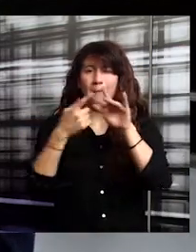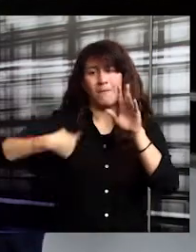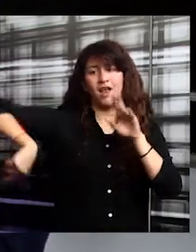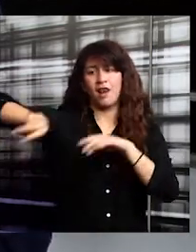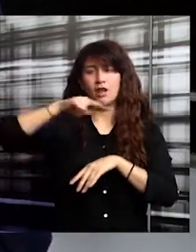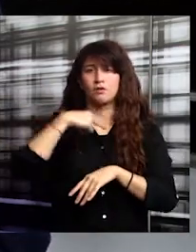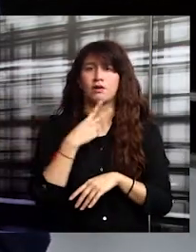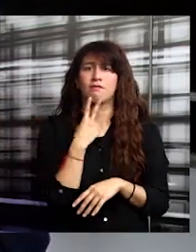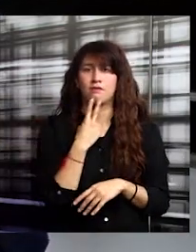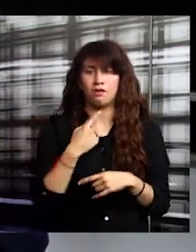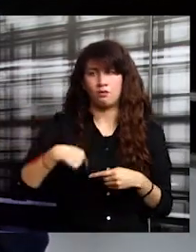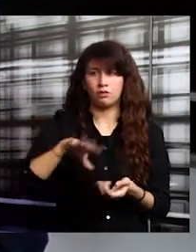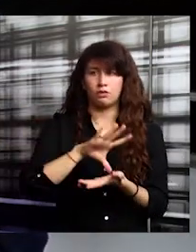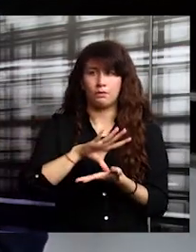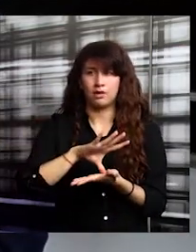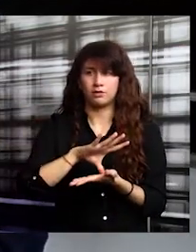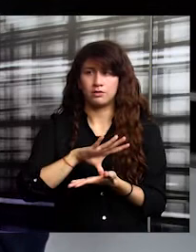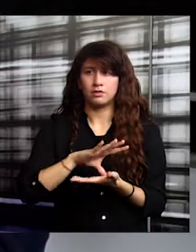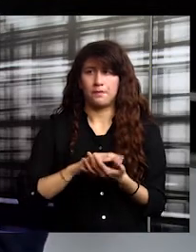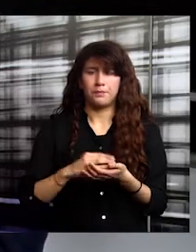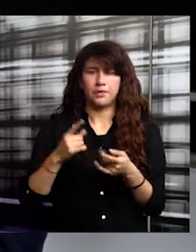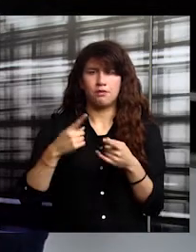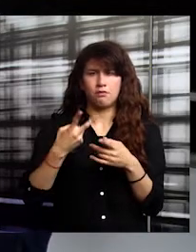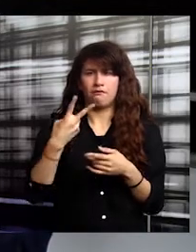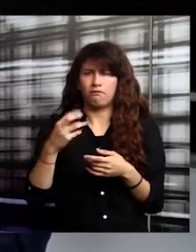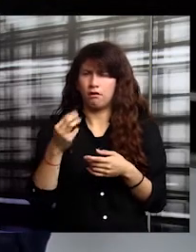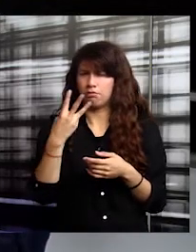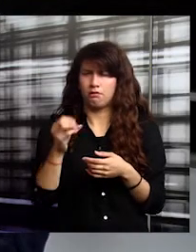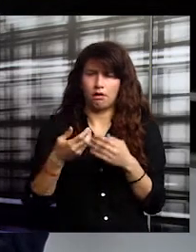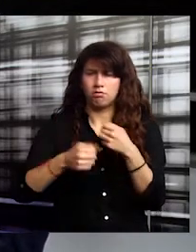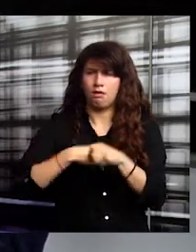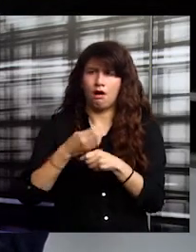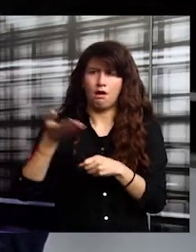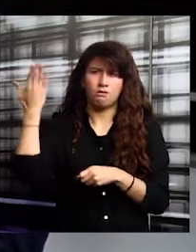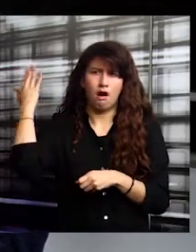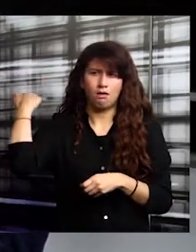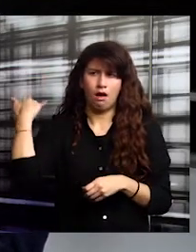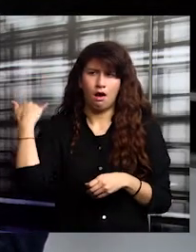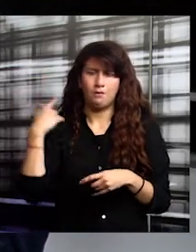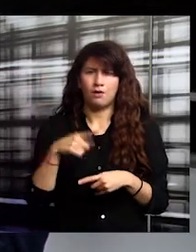todas las capacidades reales de poder ser parte de este grupo?